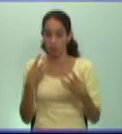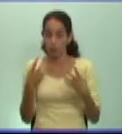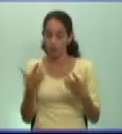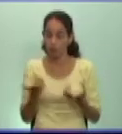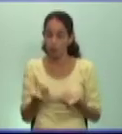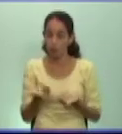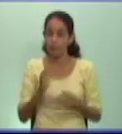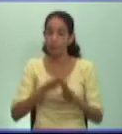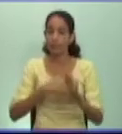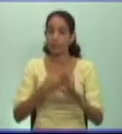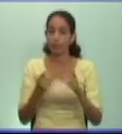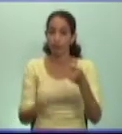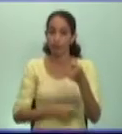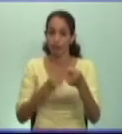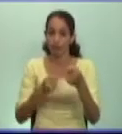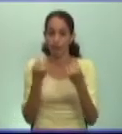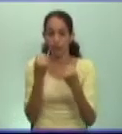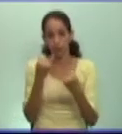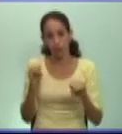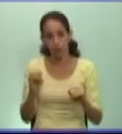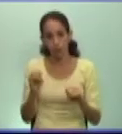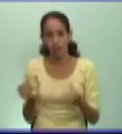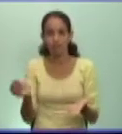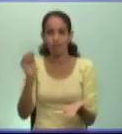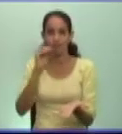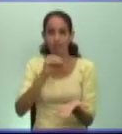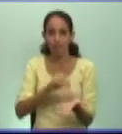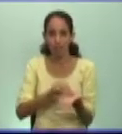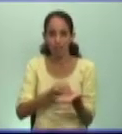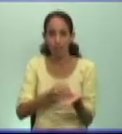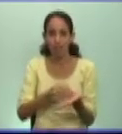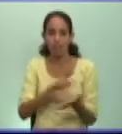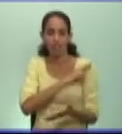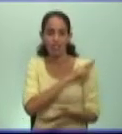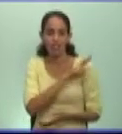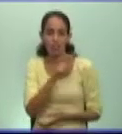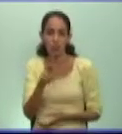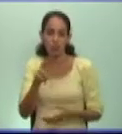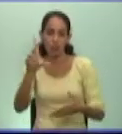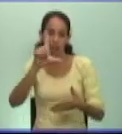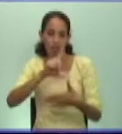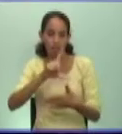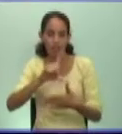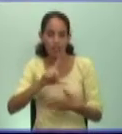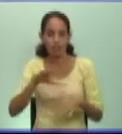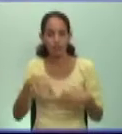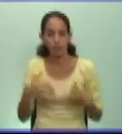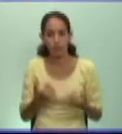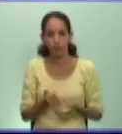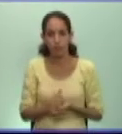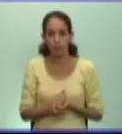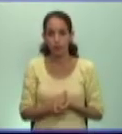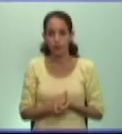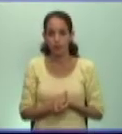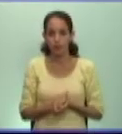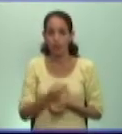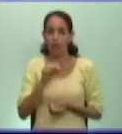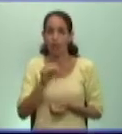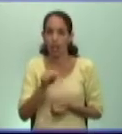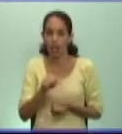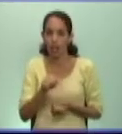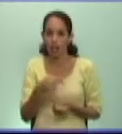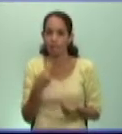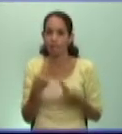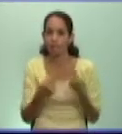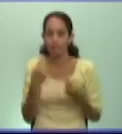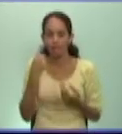por la independencia, el establecimiento de las repúblicas latinoamericanas, entonces empezamos a establecer líneas de trabajo. Veíamos